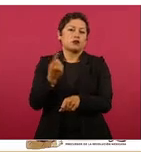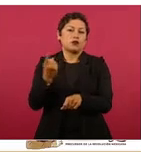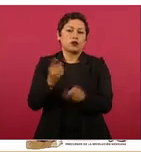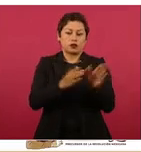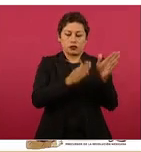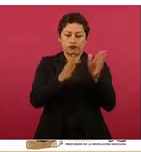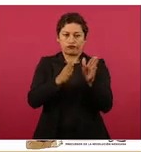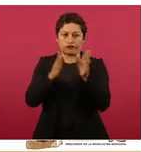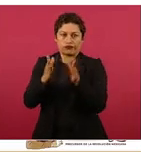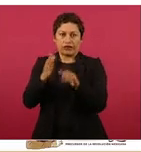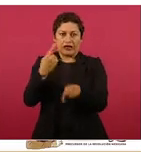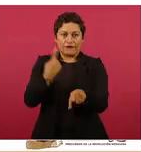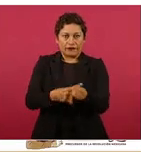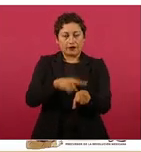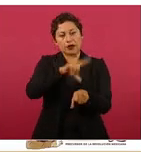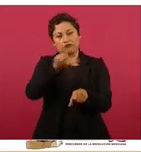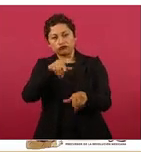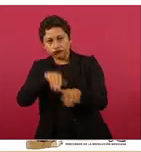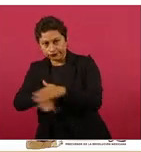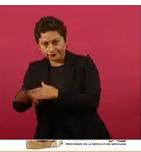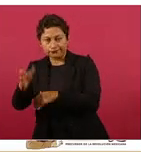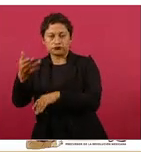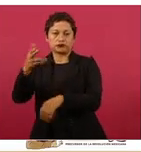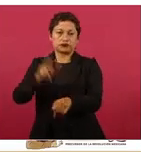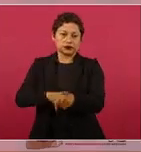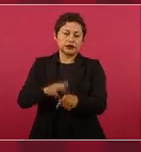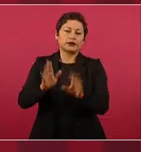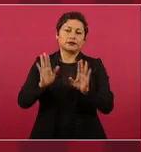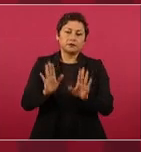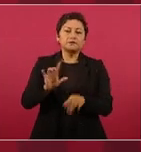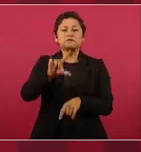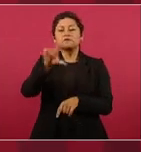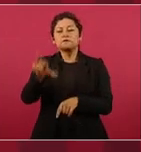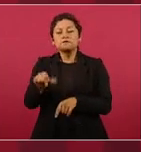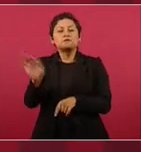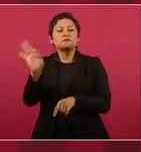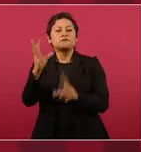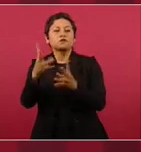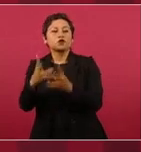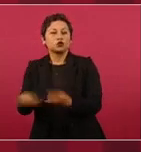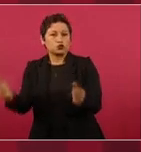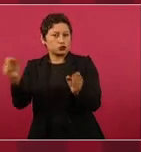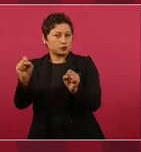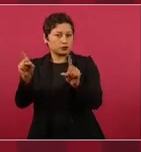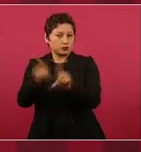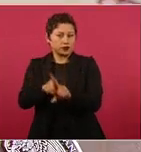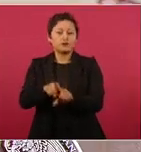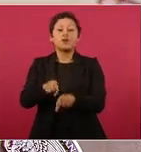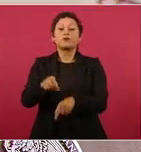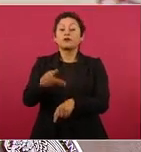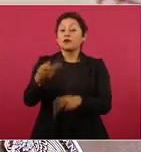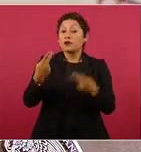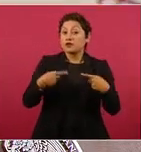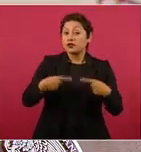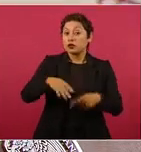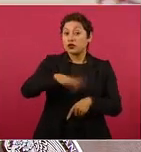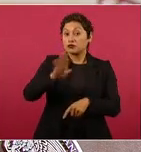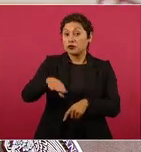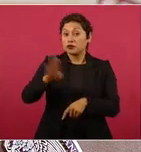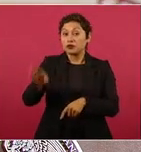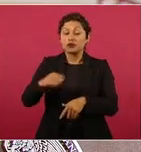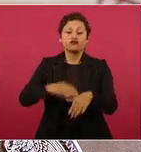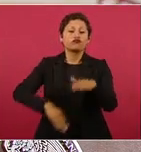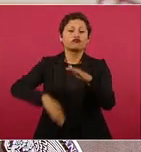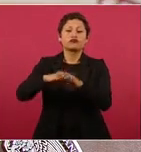respecto a los casos y posteriormente también empiece a descender. Lo mismo la mortalidad, llegamos a un punto máximo de